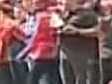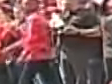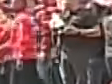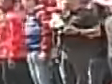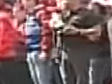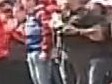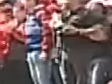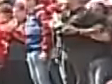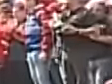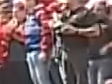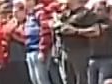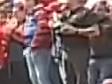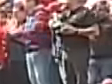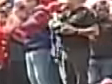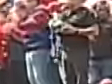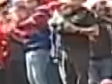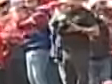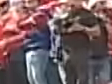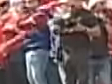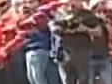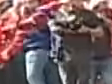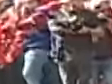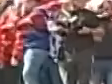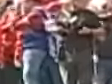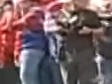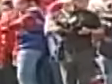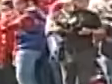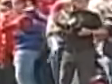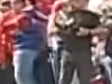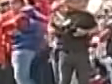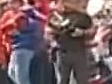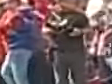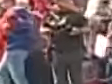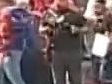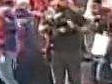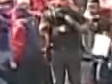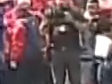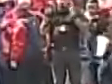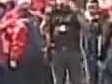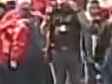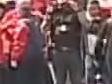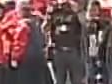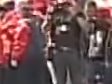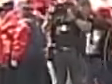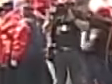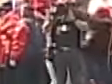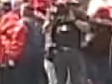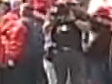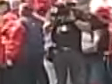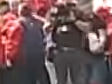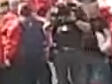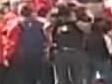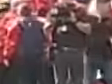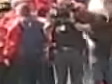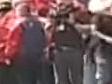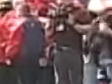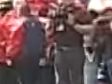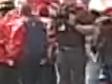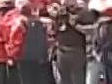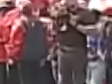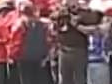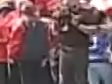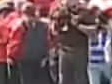una rebelión popular y fue Venezuela el epicentro de la gran rebelión del pueblo y el ejército libertador contra el proyecto colonizador